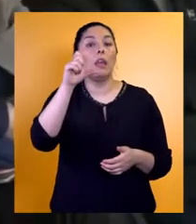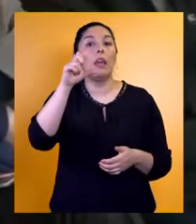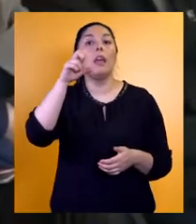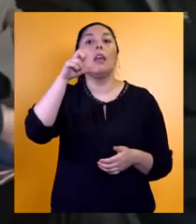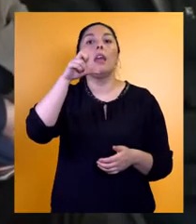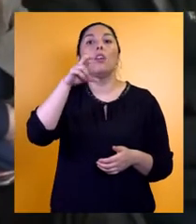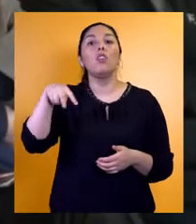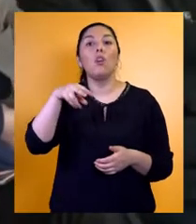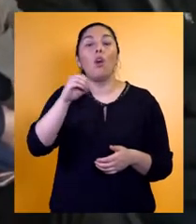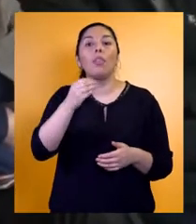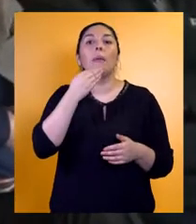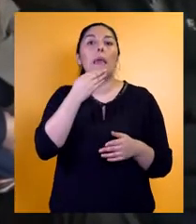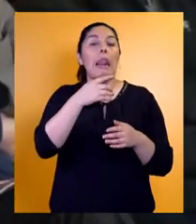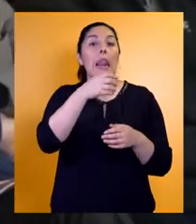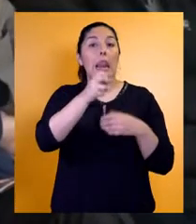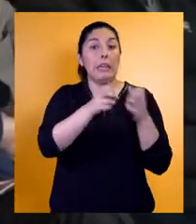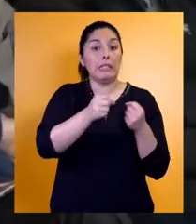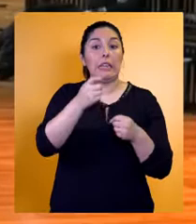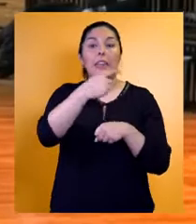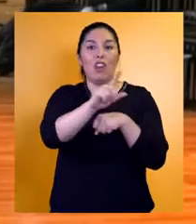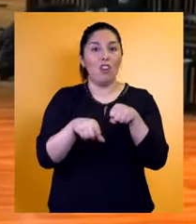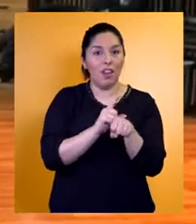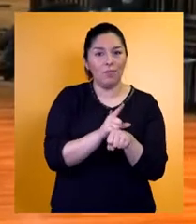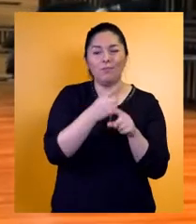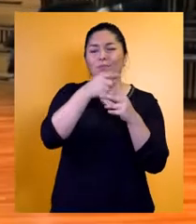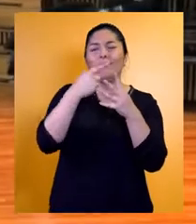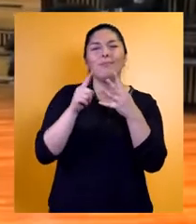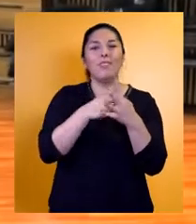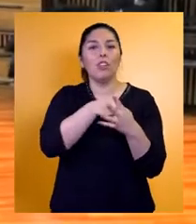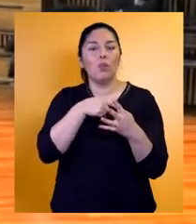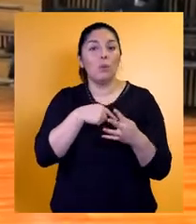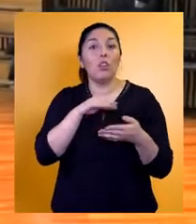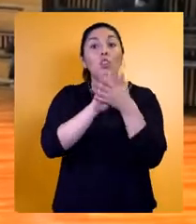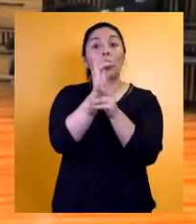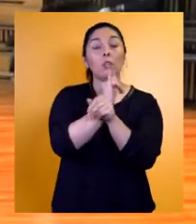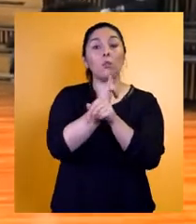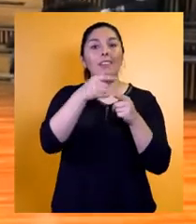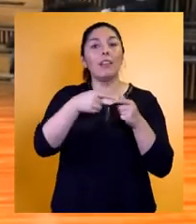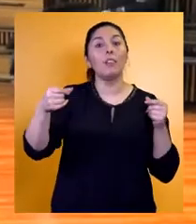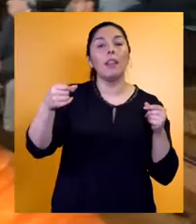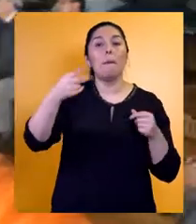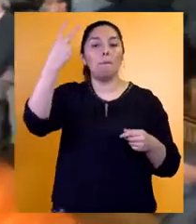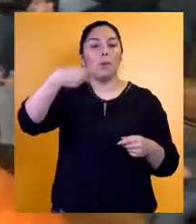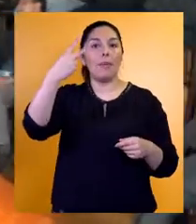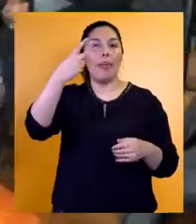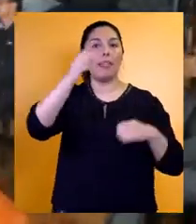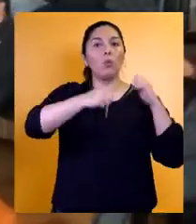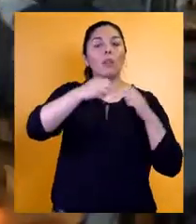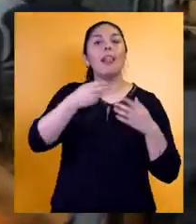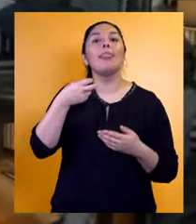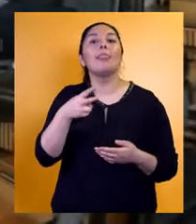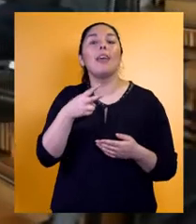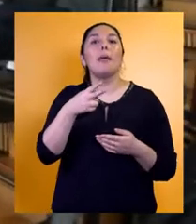cunco, novillo de Osorno y leche y lácteos de la región. Esto es tramitado por el Instituto Nacional de Propiedad Industrial